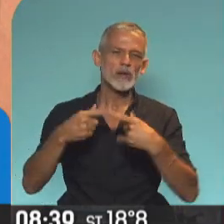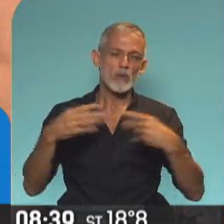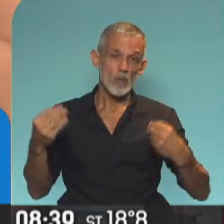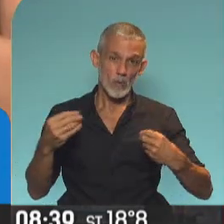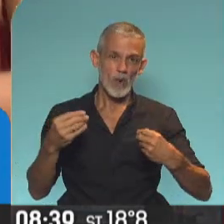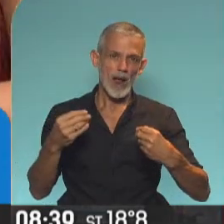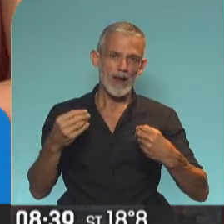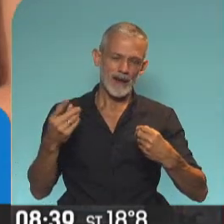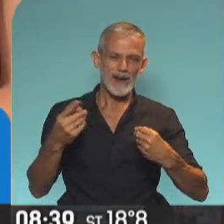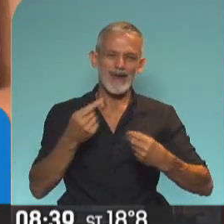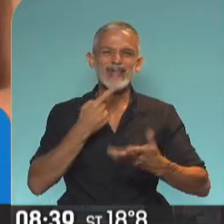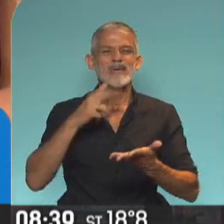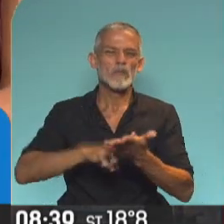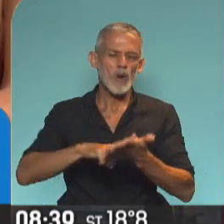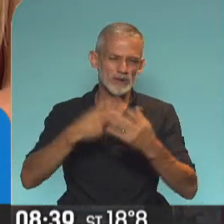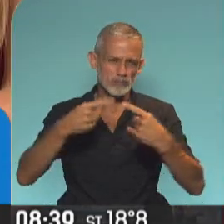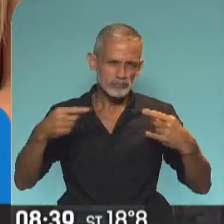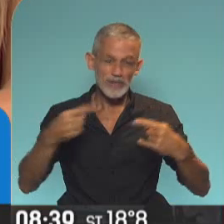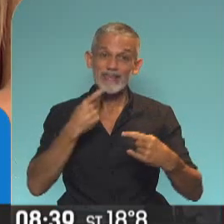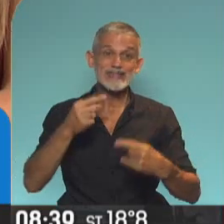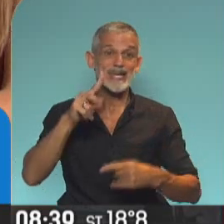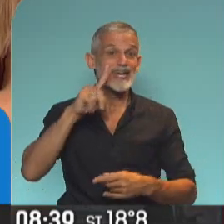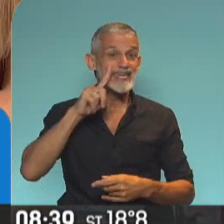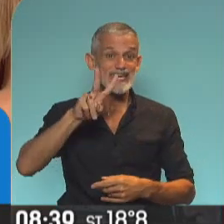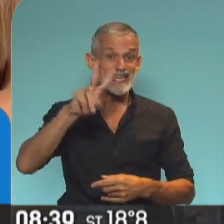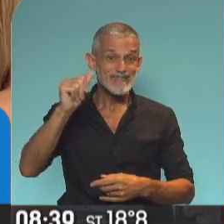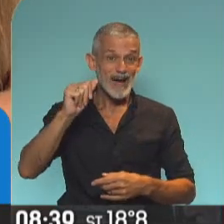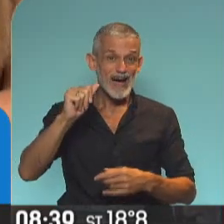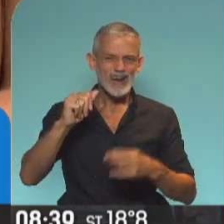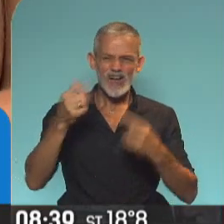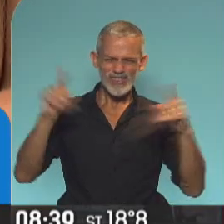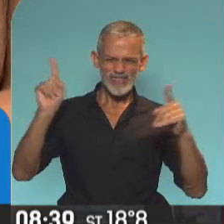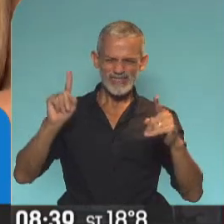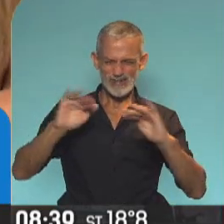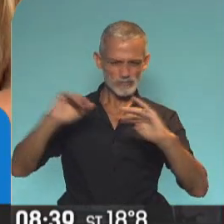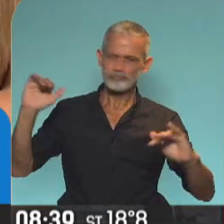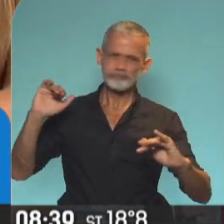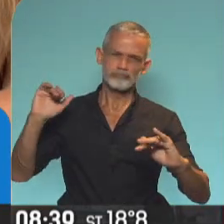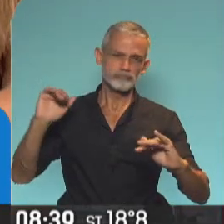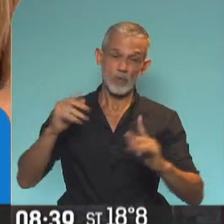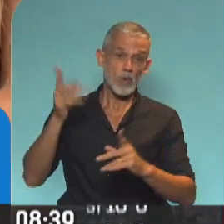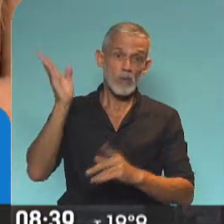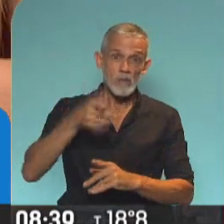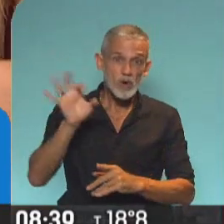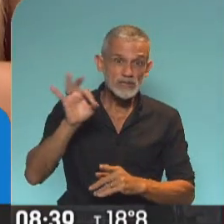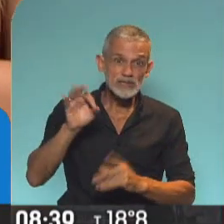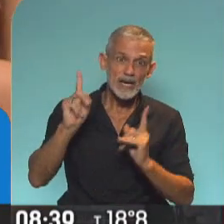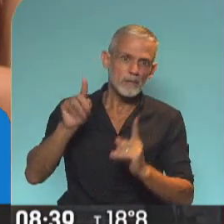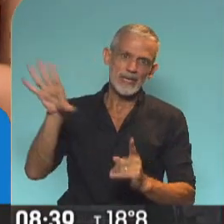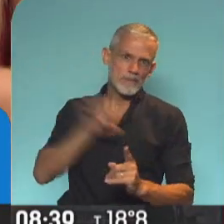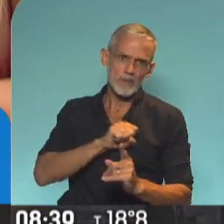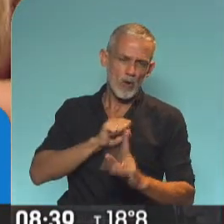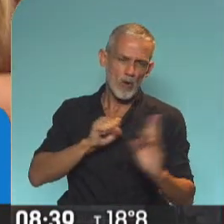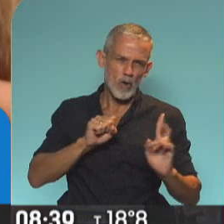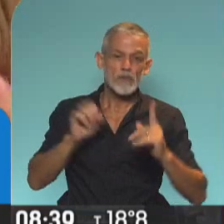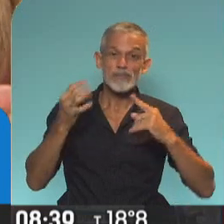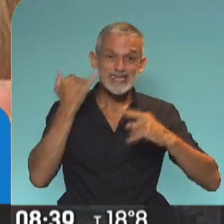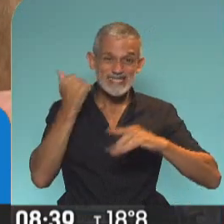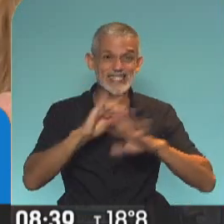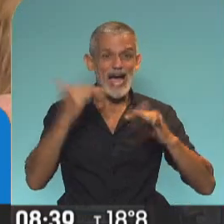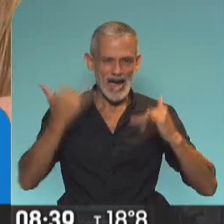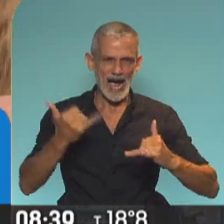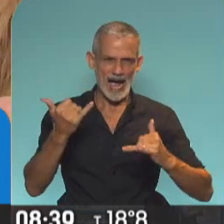afecta tanto la canasta. Bueno, lo que uno tiene que hacer es diferenciar ese precio. Y a veces se comunica la medida, desde algunos lugares